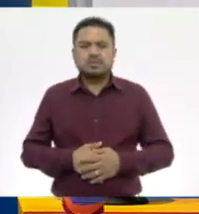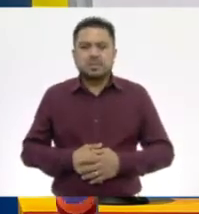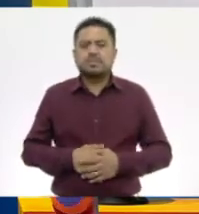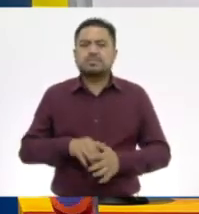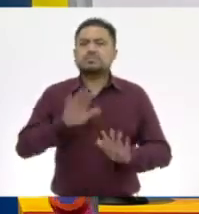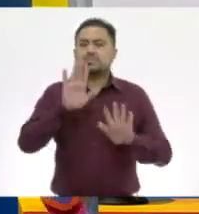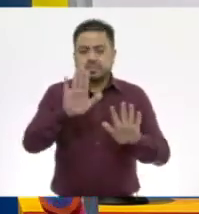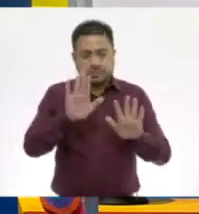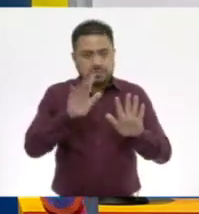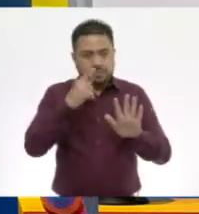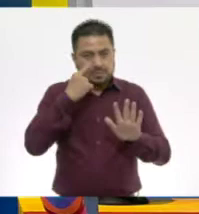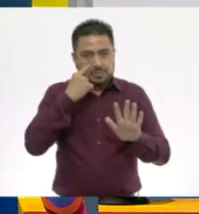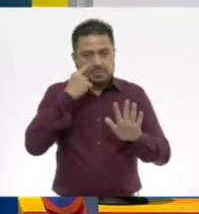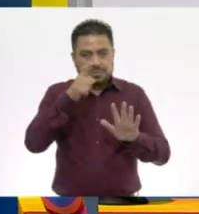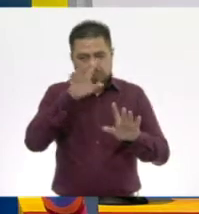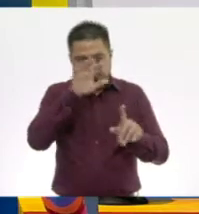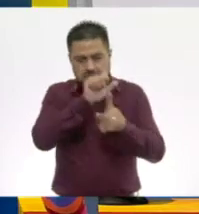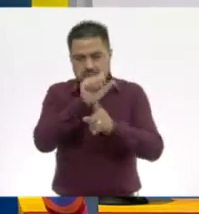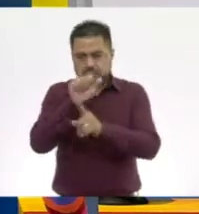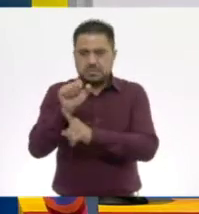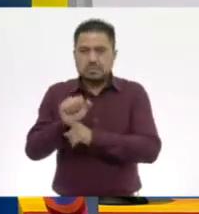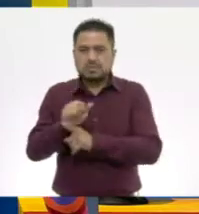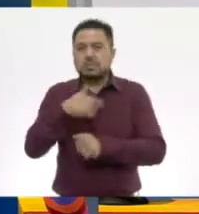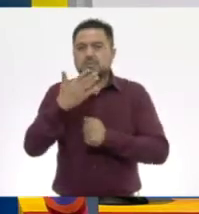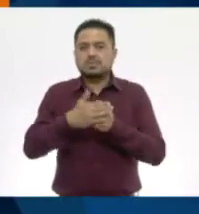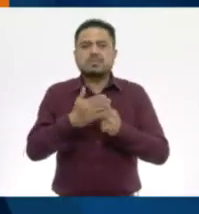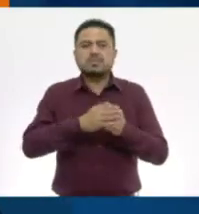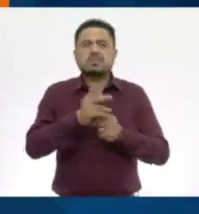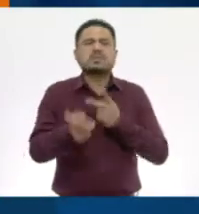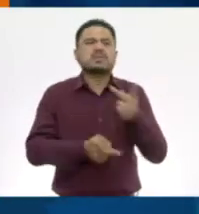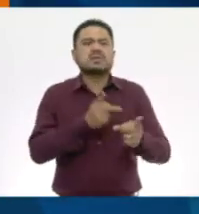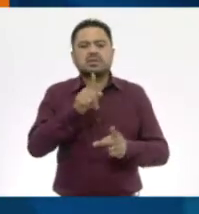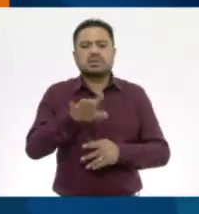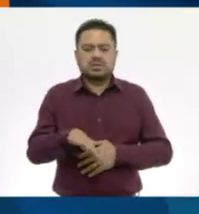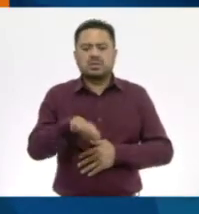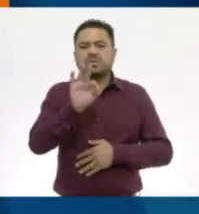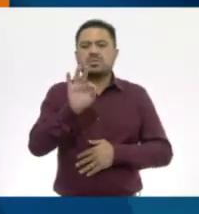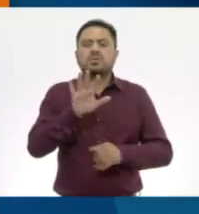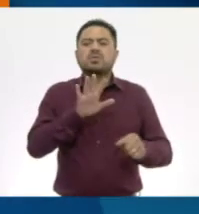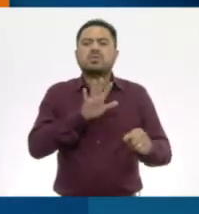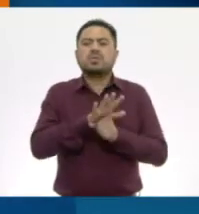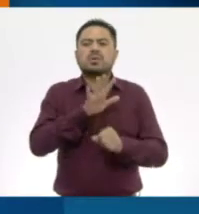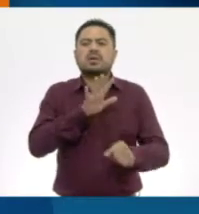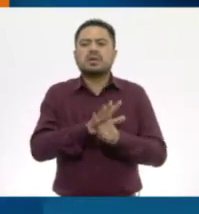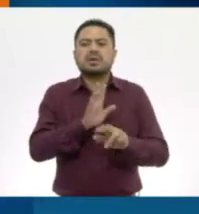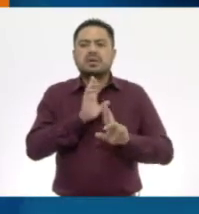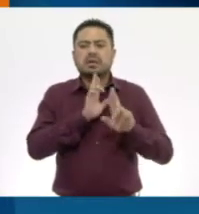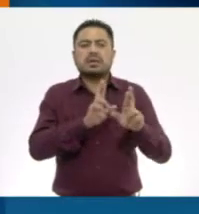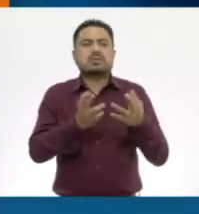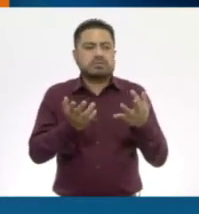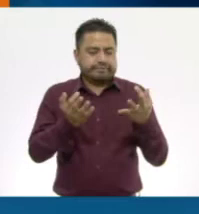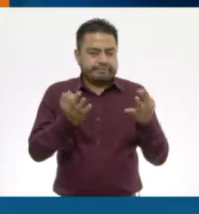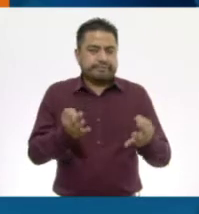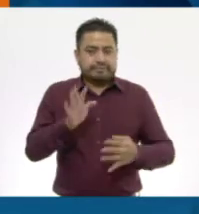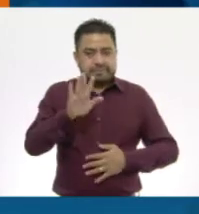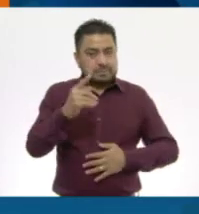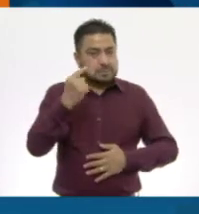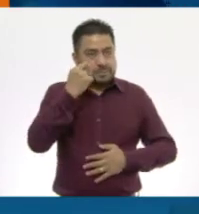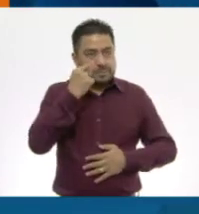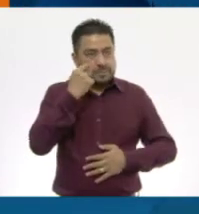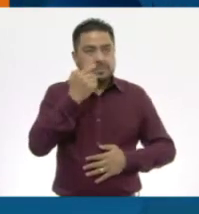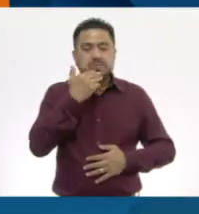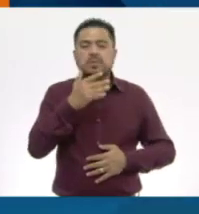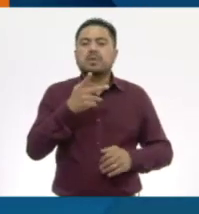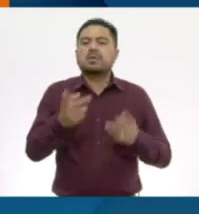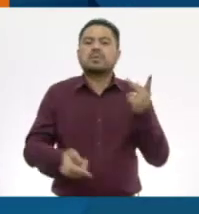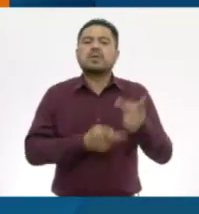Vamos a ver, para ubicarnos, la siguiente pregunta y vamos a escoger cuál sería la respuesta correcta. Fíjense bien, la